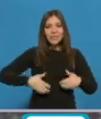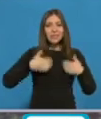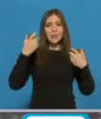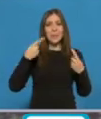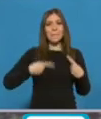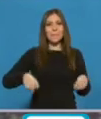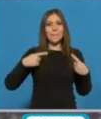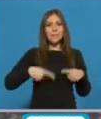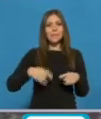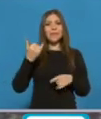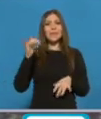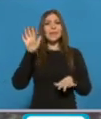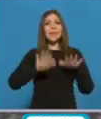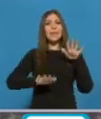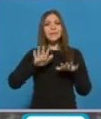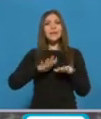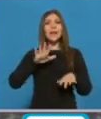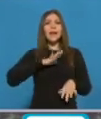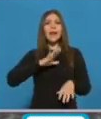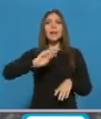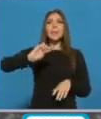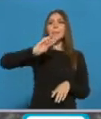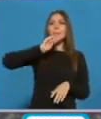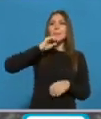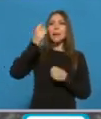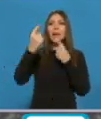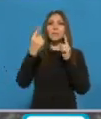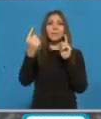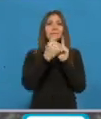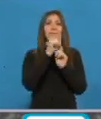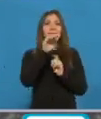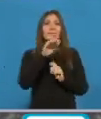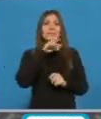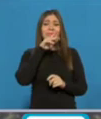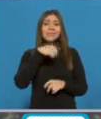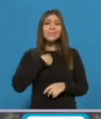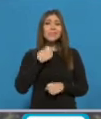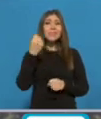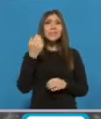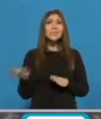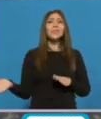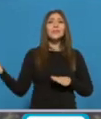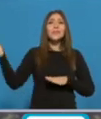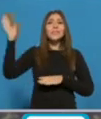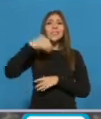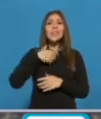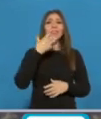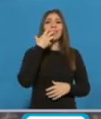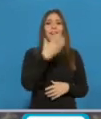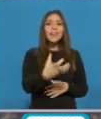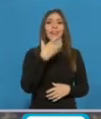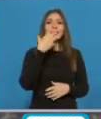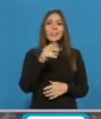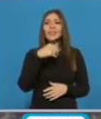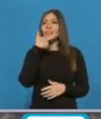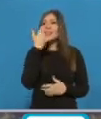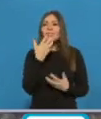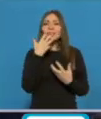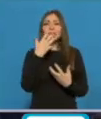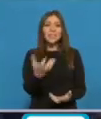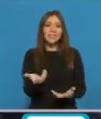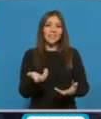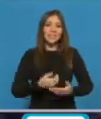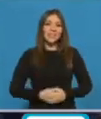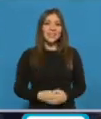que muchas veces me encuentro con muchas mamás preocupadas porque me dicen, es que me la paso gritando, ya no quiero gritar. Ya no tengo voz, ¿no? Y